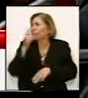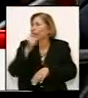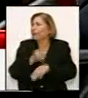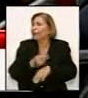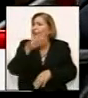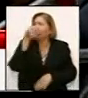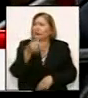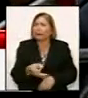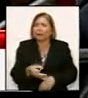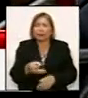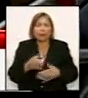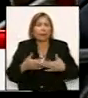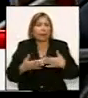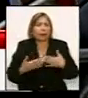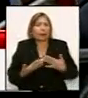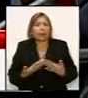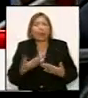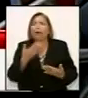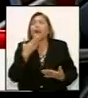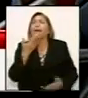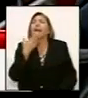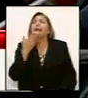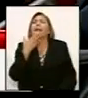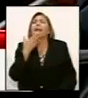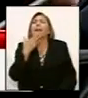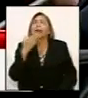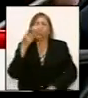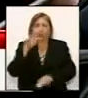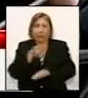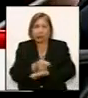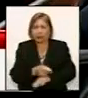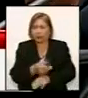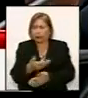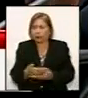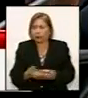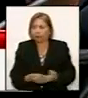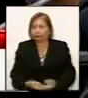legitimidad para obrar, pero aún así alguien impulsó esta denuncia.